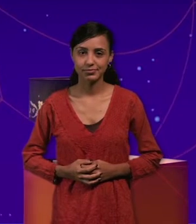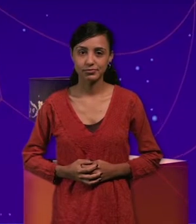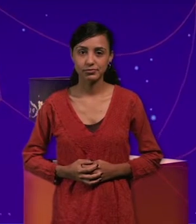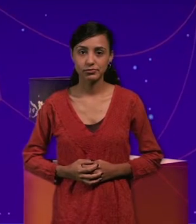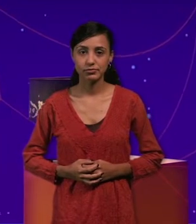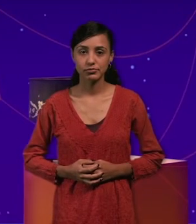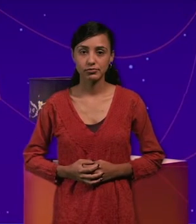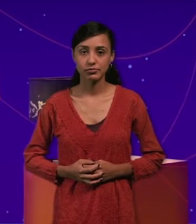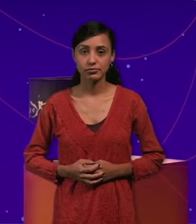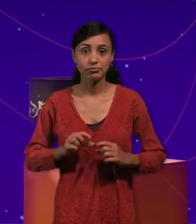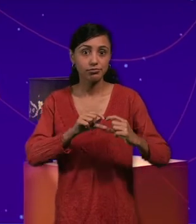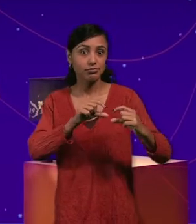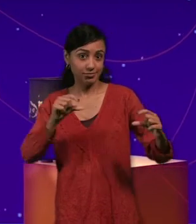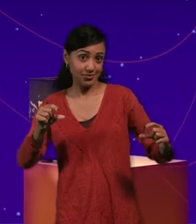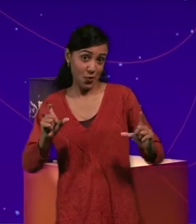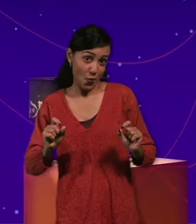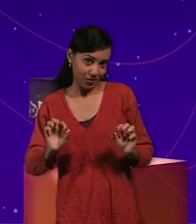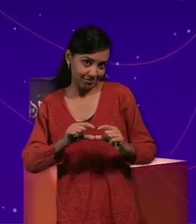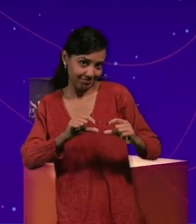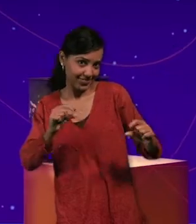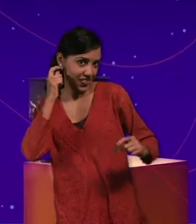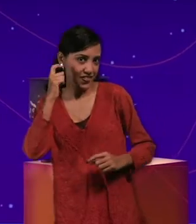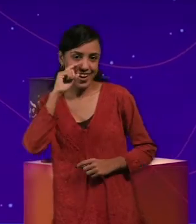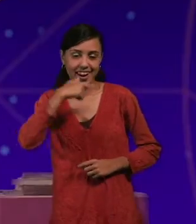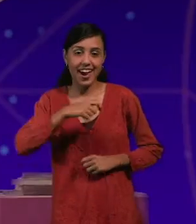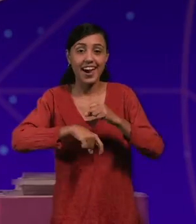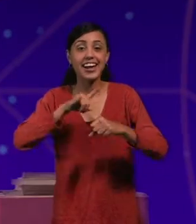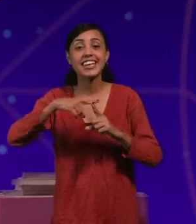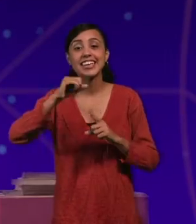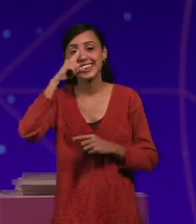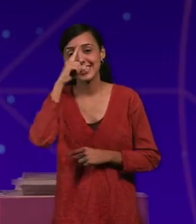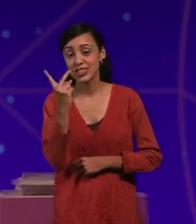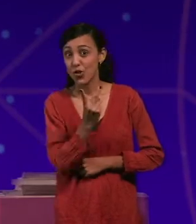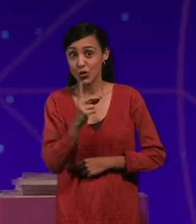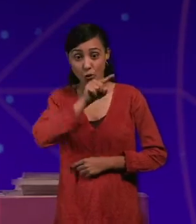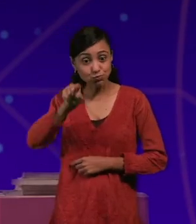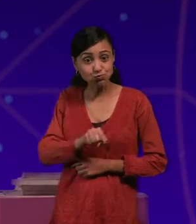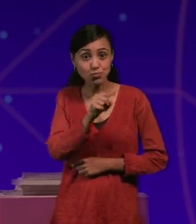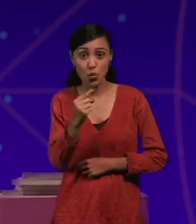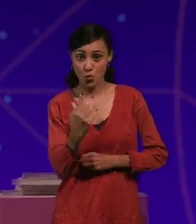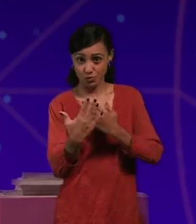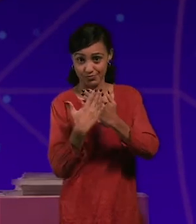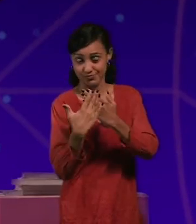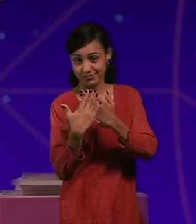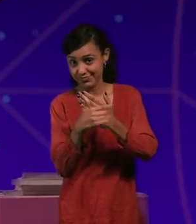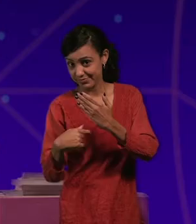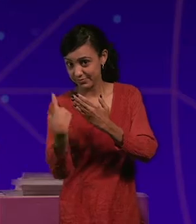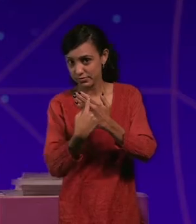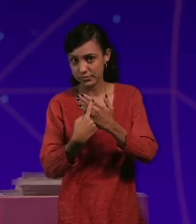Este juguete se llama Fenachytiscopio y consta de dos discos. Un disco, que es el que está ubicado delante,